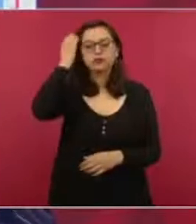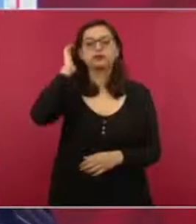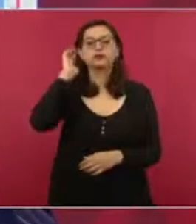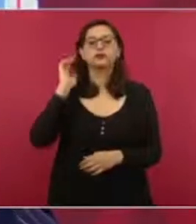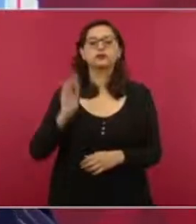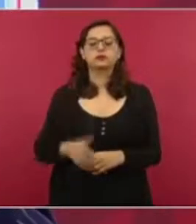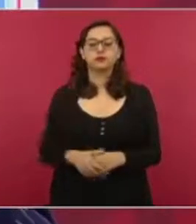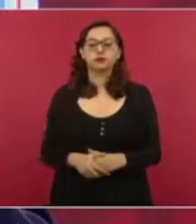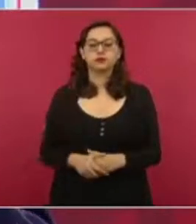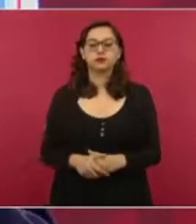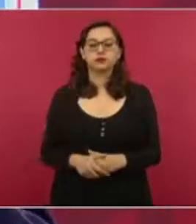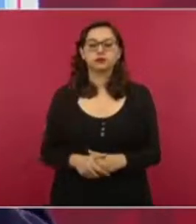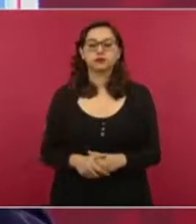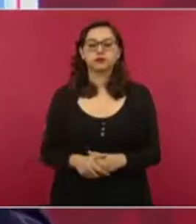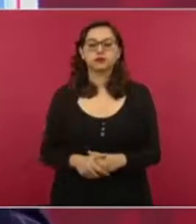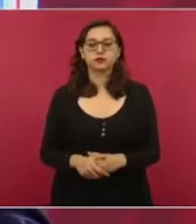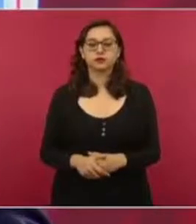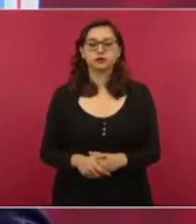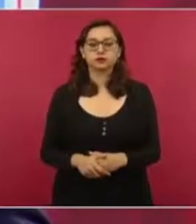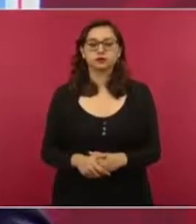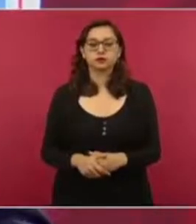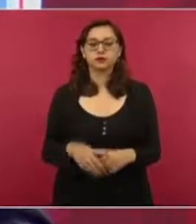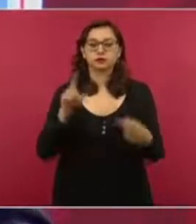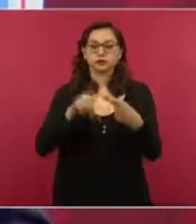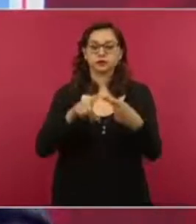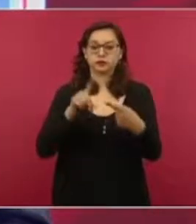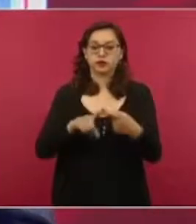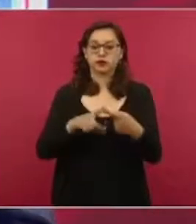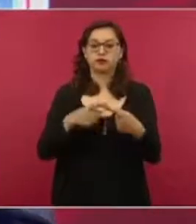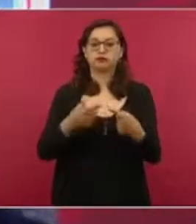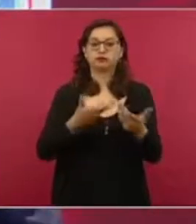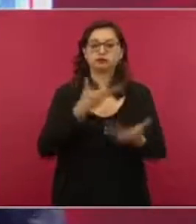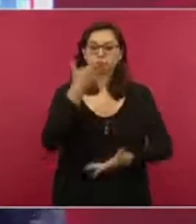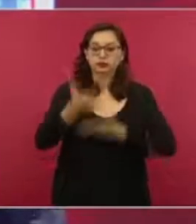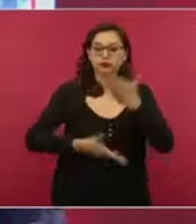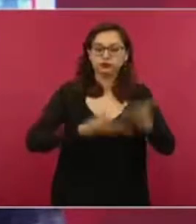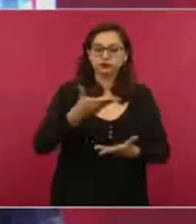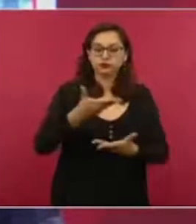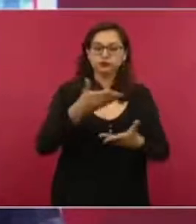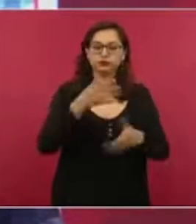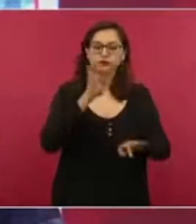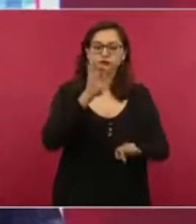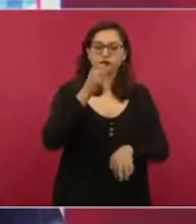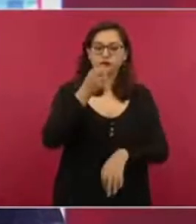presidente? Básicamente, atención médica y pensión.